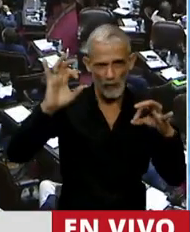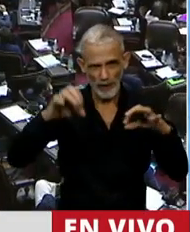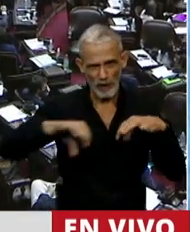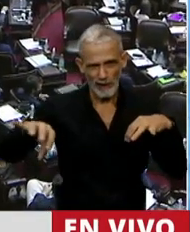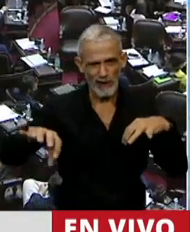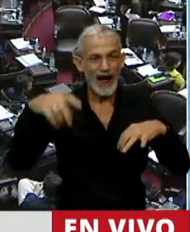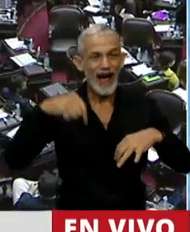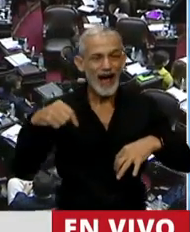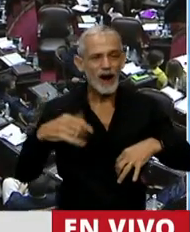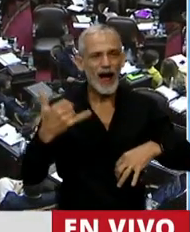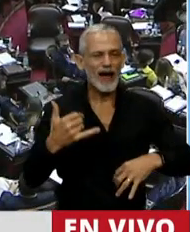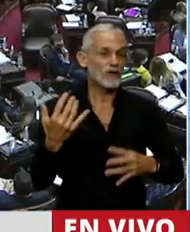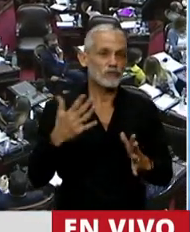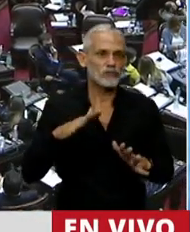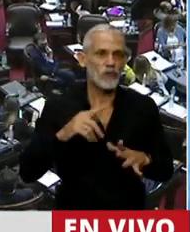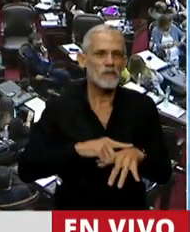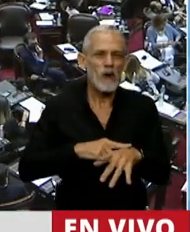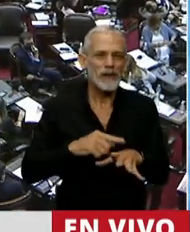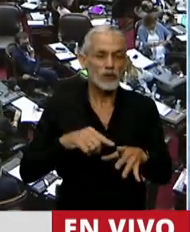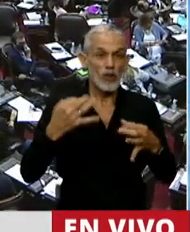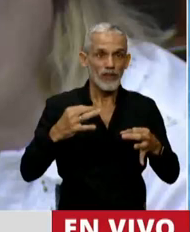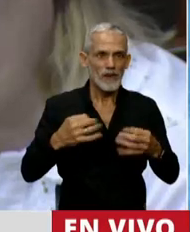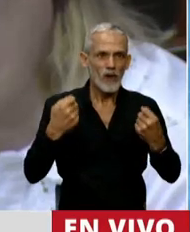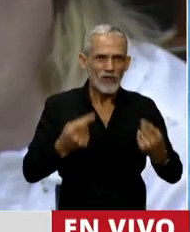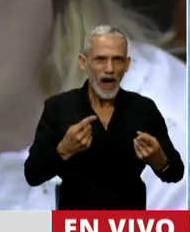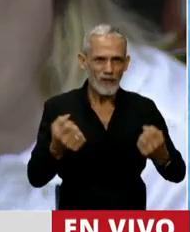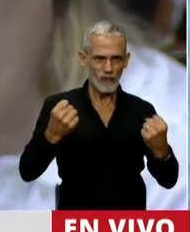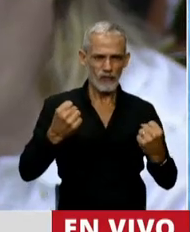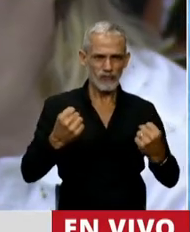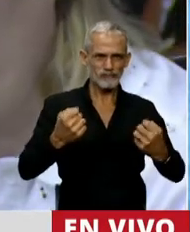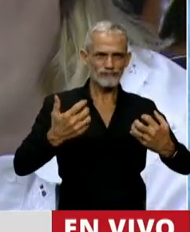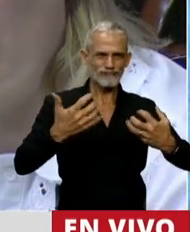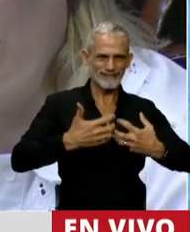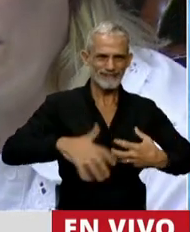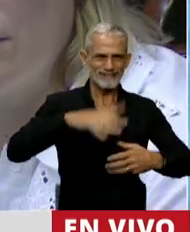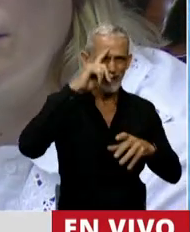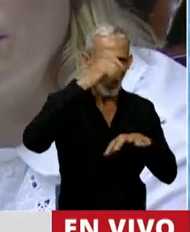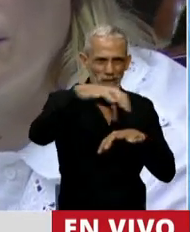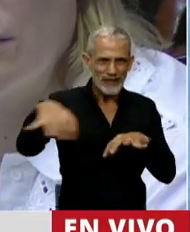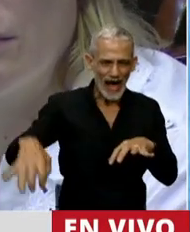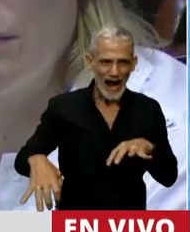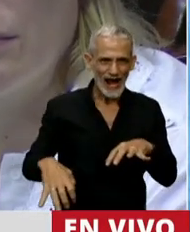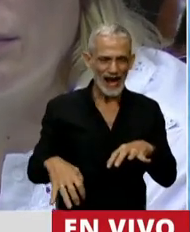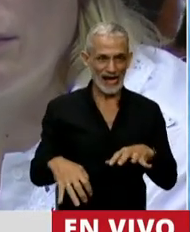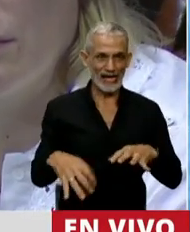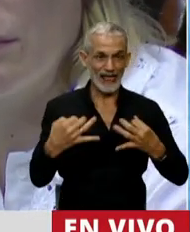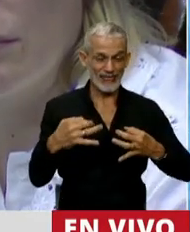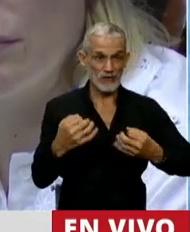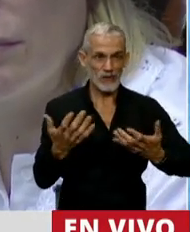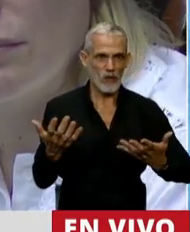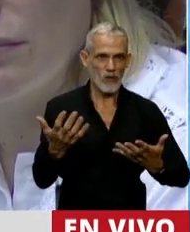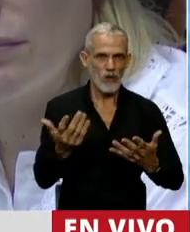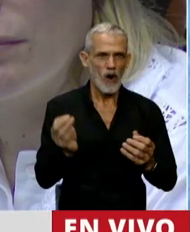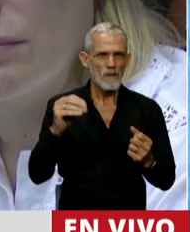En este momento, cuando tenemos que fortalecer nuestro sistema sanitario, donde no tenemos